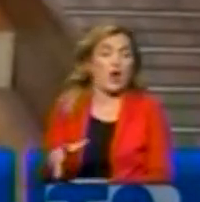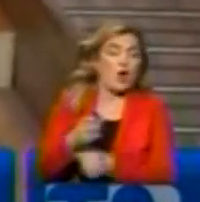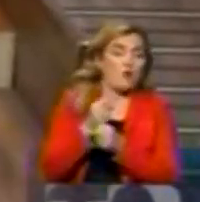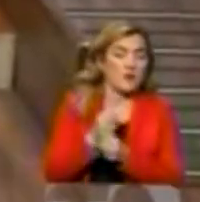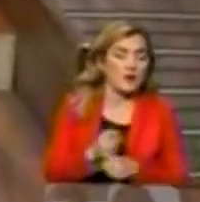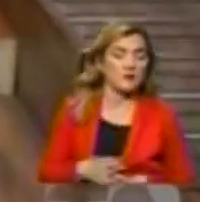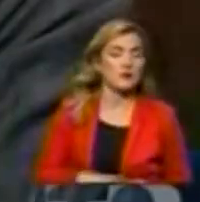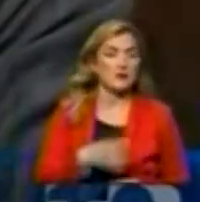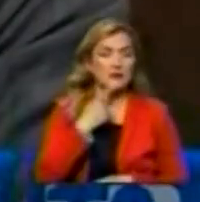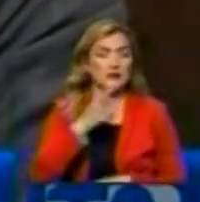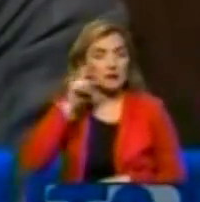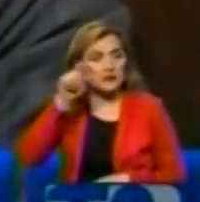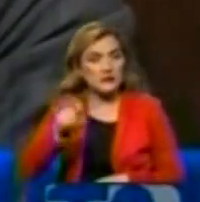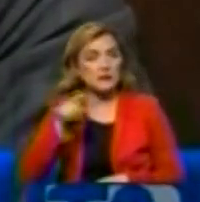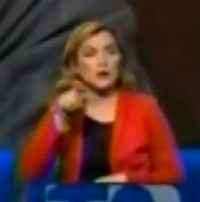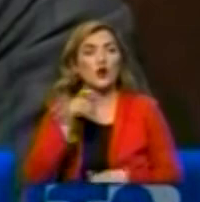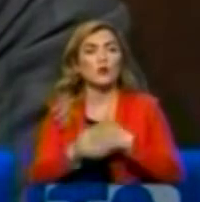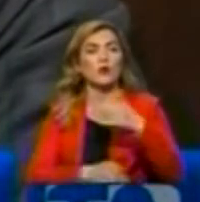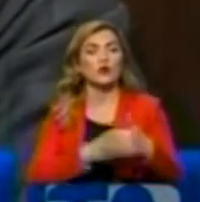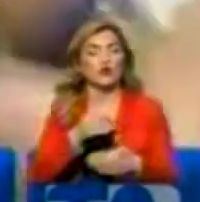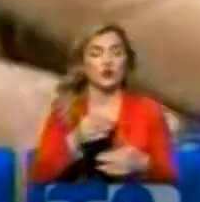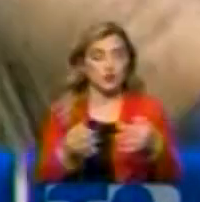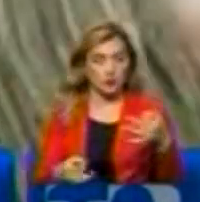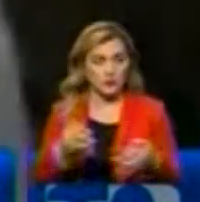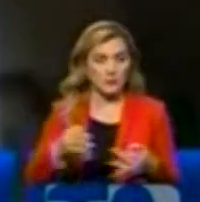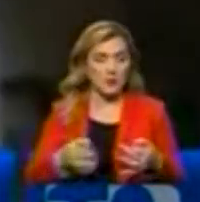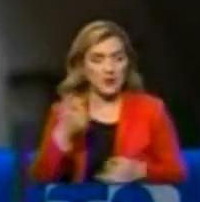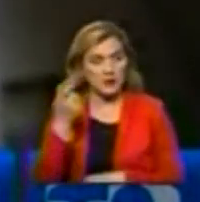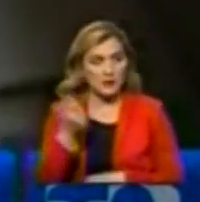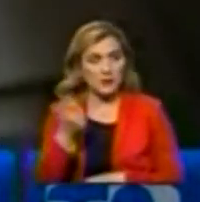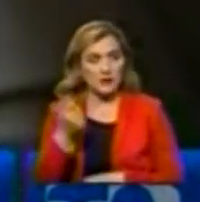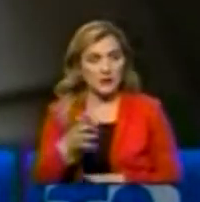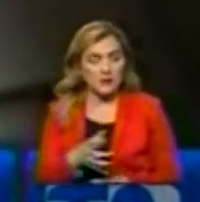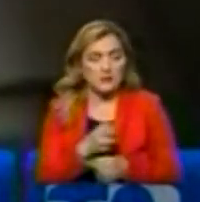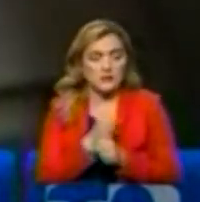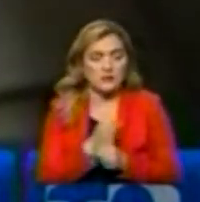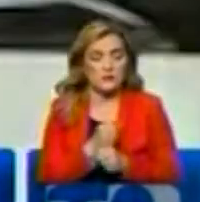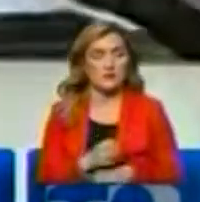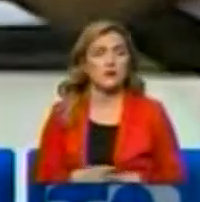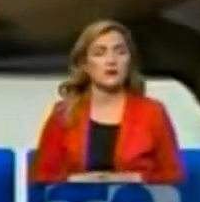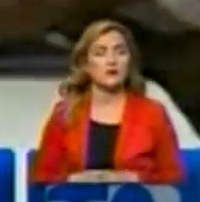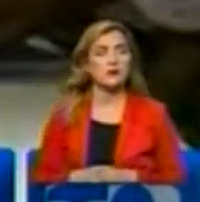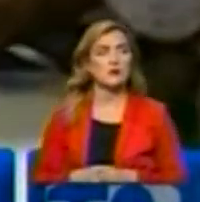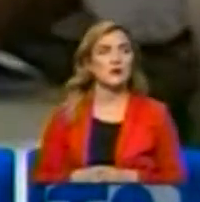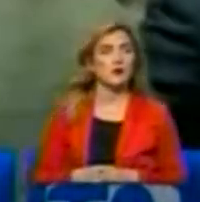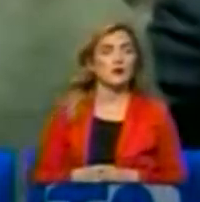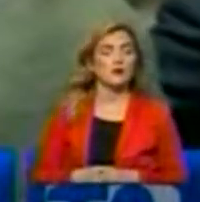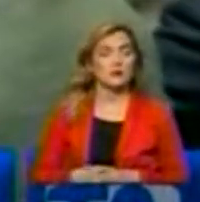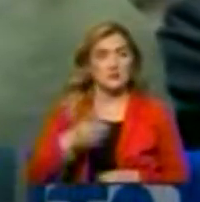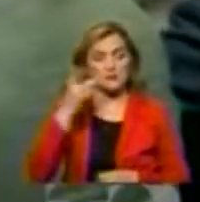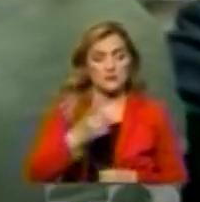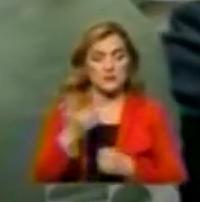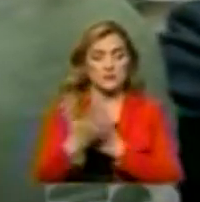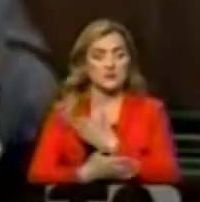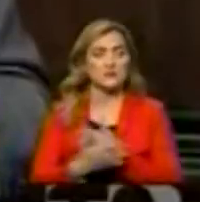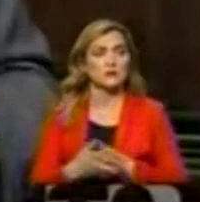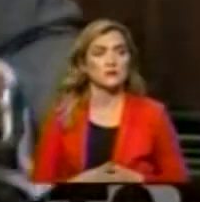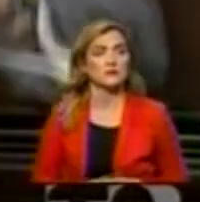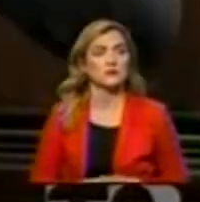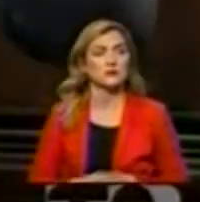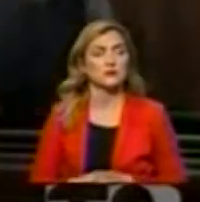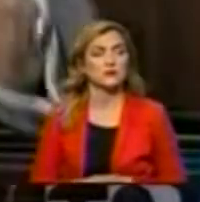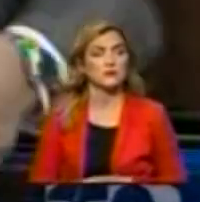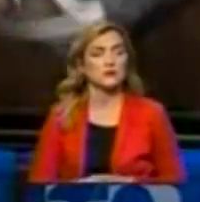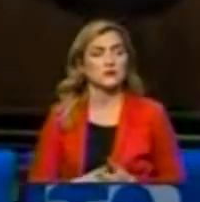es necesario que se transiten los procesos judiciales y el dinero puede ser recuperado una vez que en el caso exista sentencia ejecutoriada. Se necesita